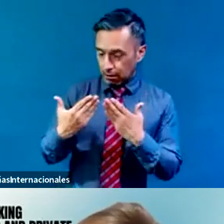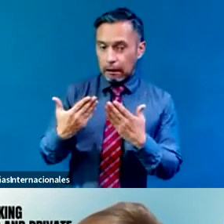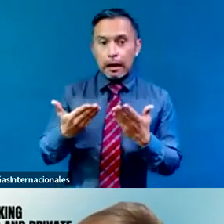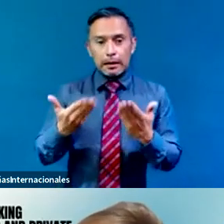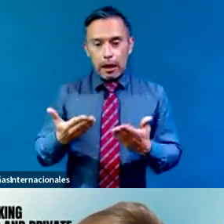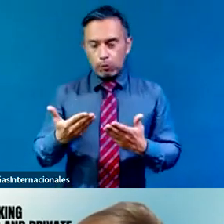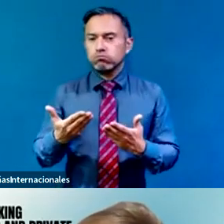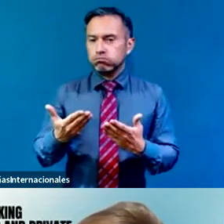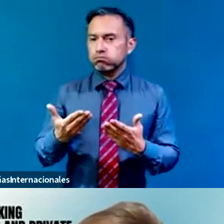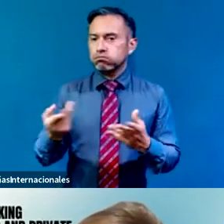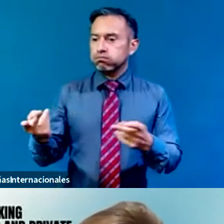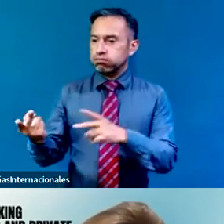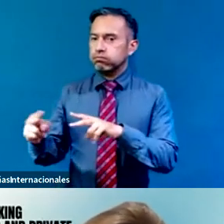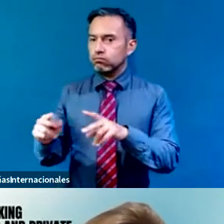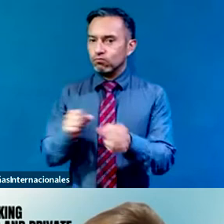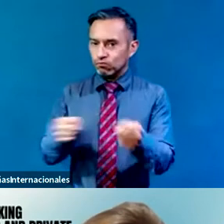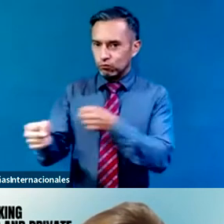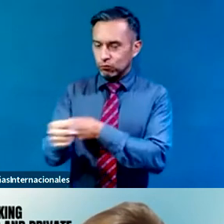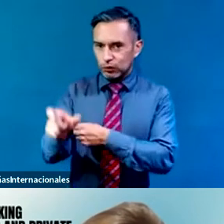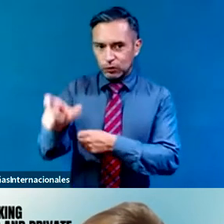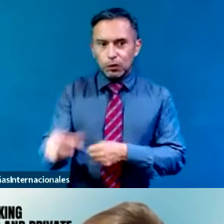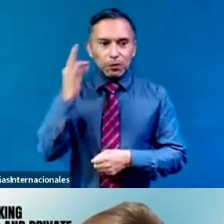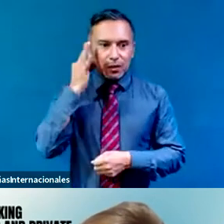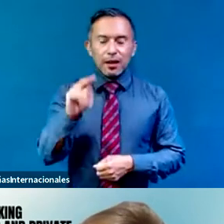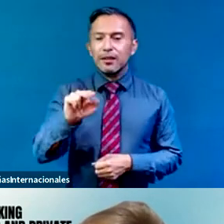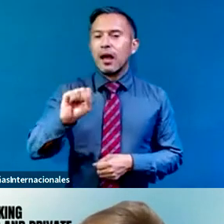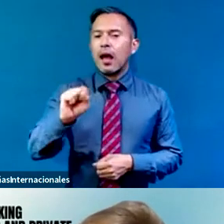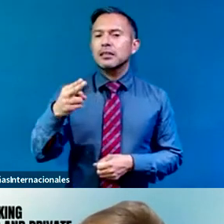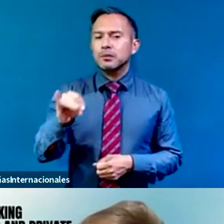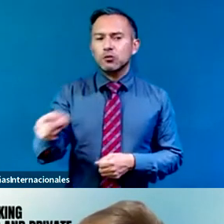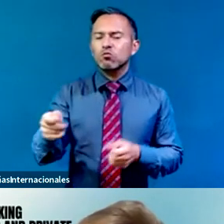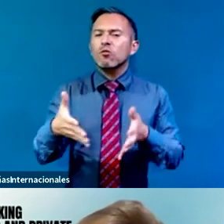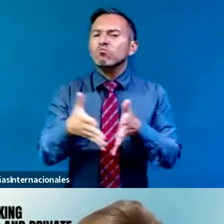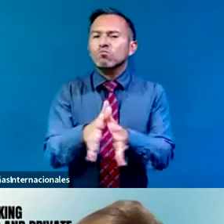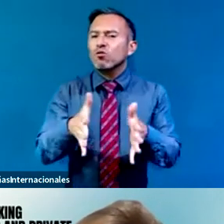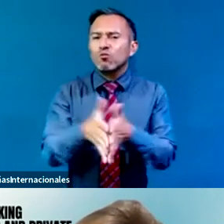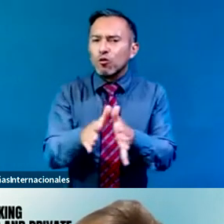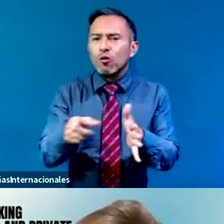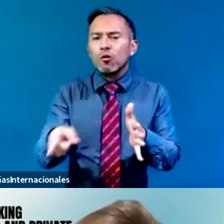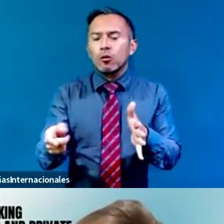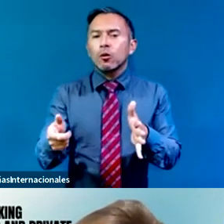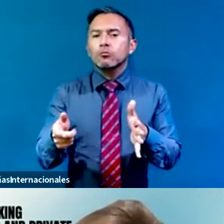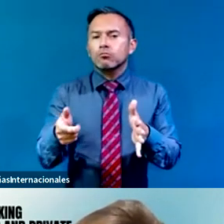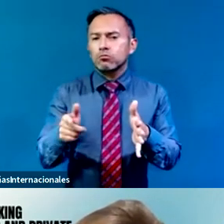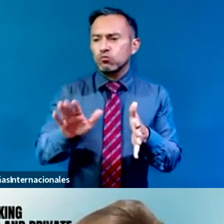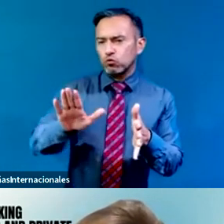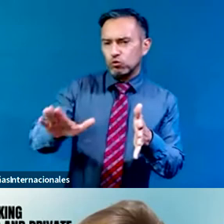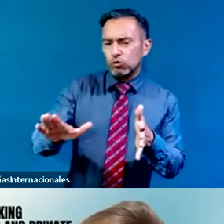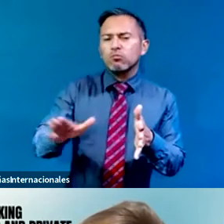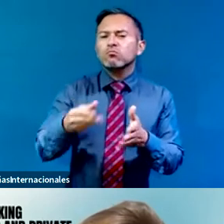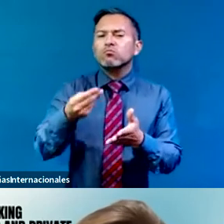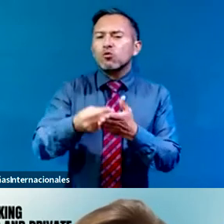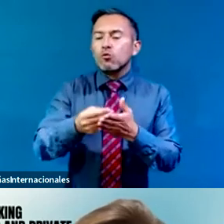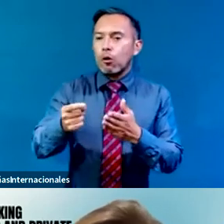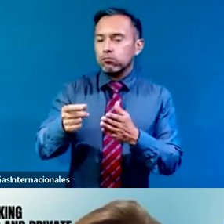to speak on productive resources. Ms. Najmi, you have the floor. Thank you, Seemin. I'd like to thank the team within the